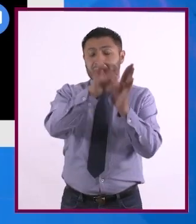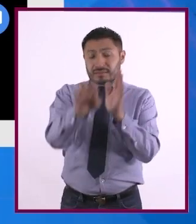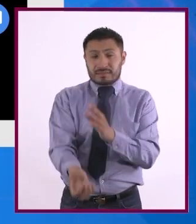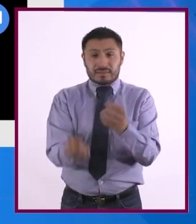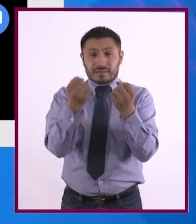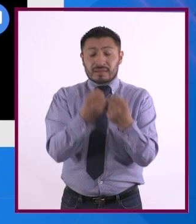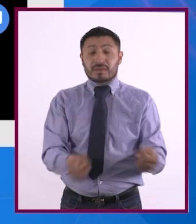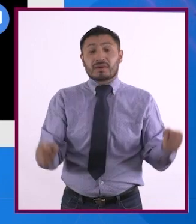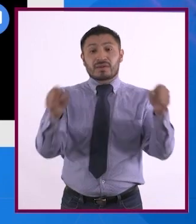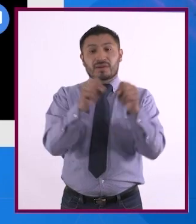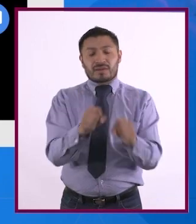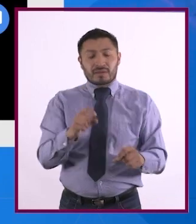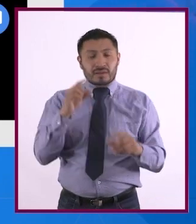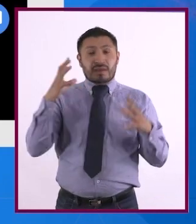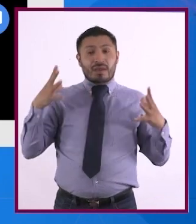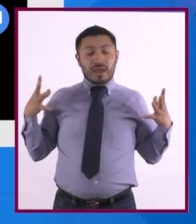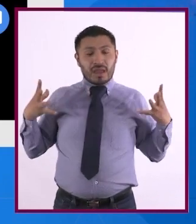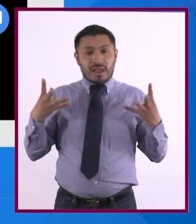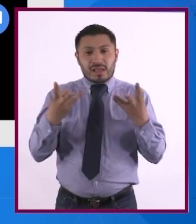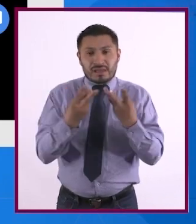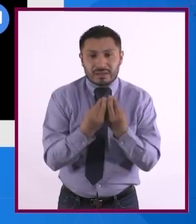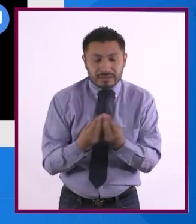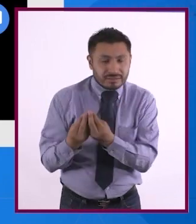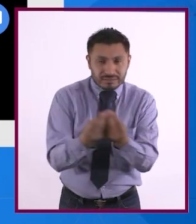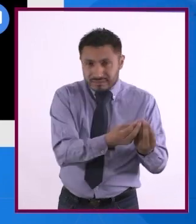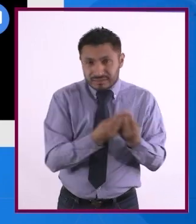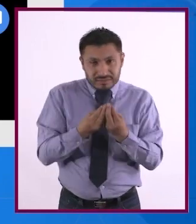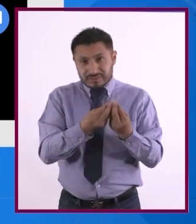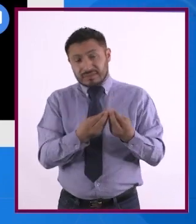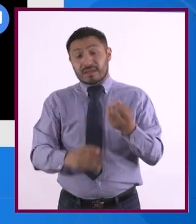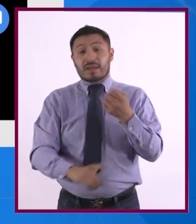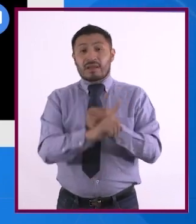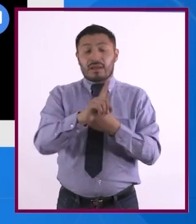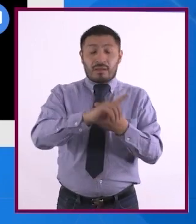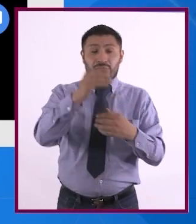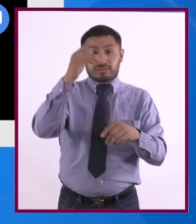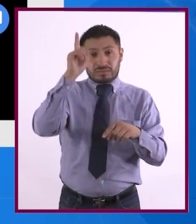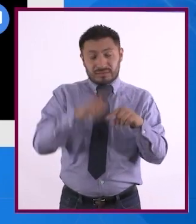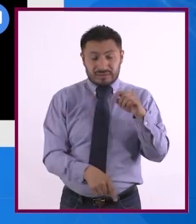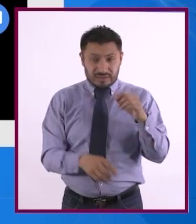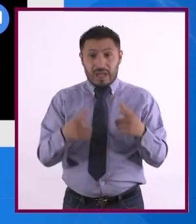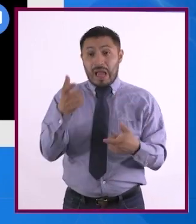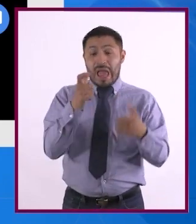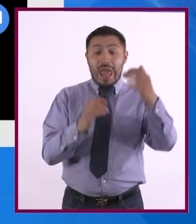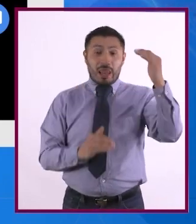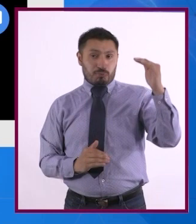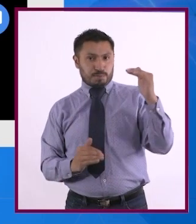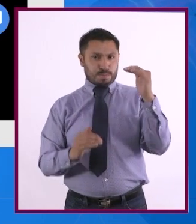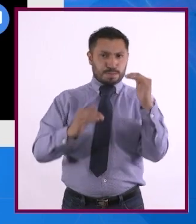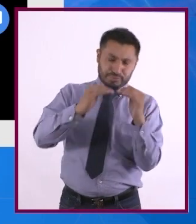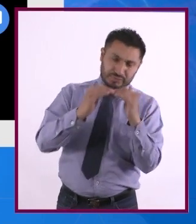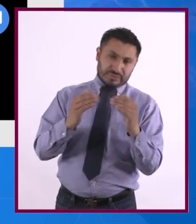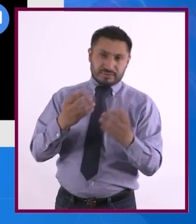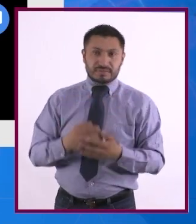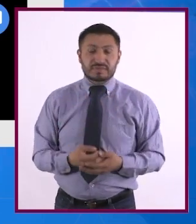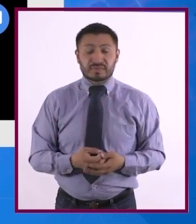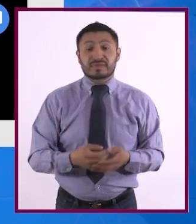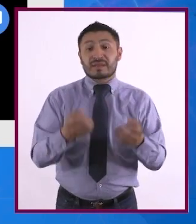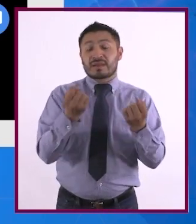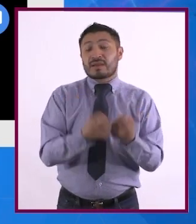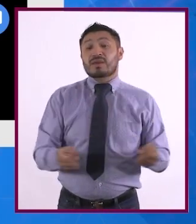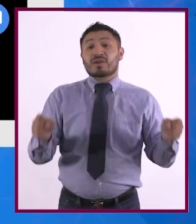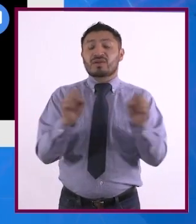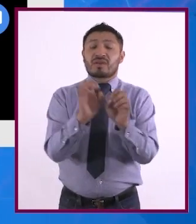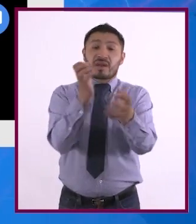que va a ir cerrando brechas sociales y que va a ir minimizando desigualdades económicas. Una sociedad enfocada en el bien común es una sociedad